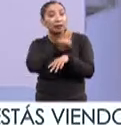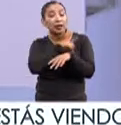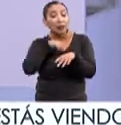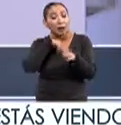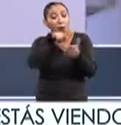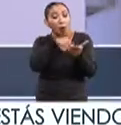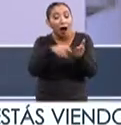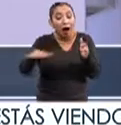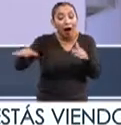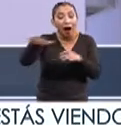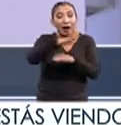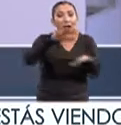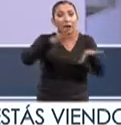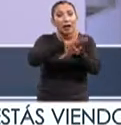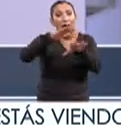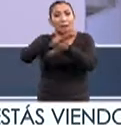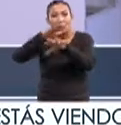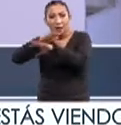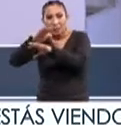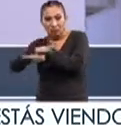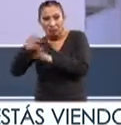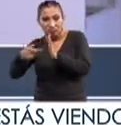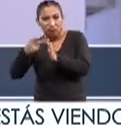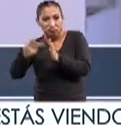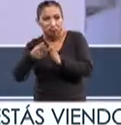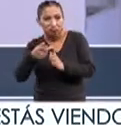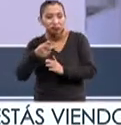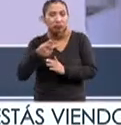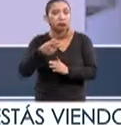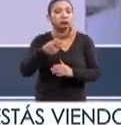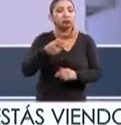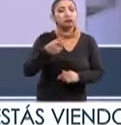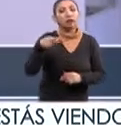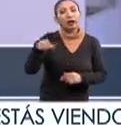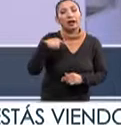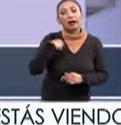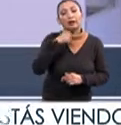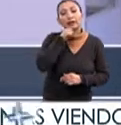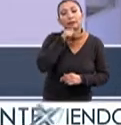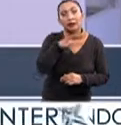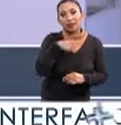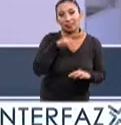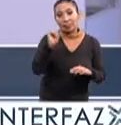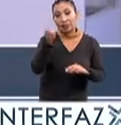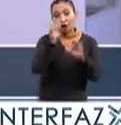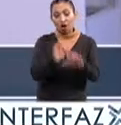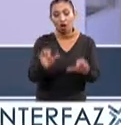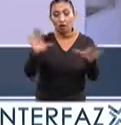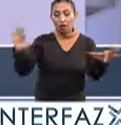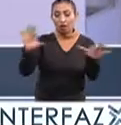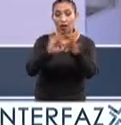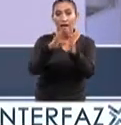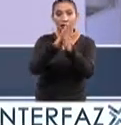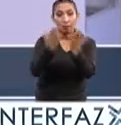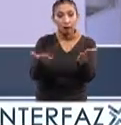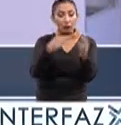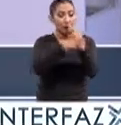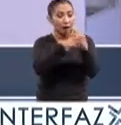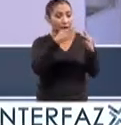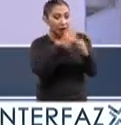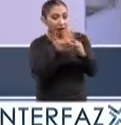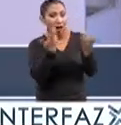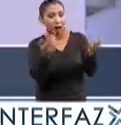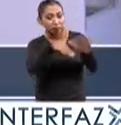ser un espacio que está modificándose constantemente, que está en donde la tecnología convive con los libros, con los